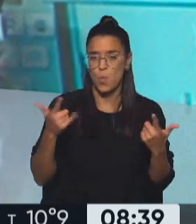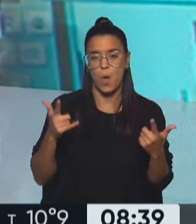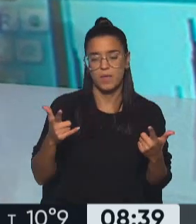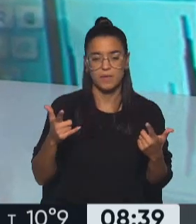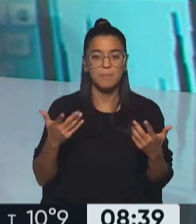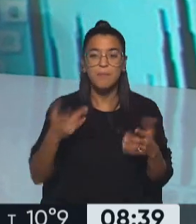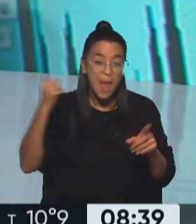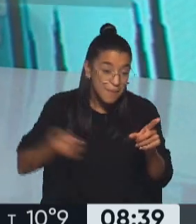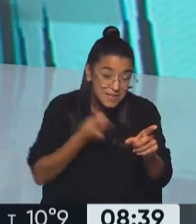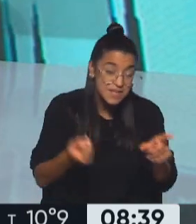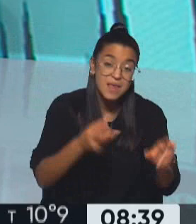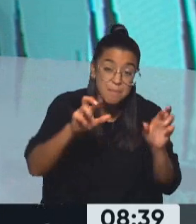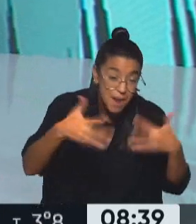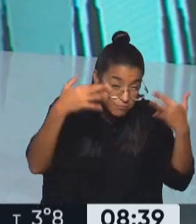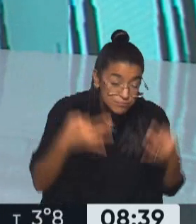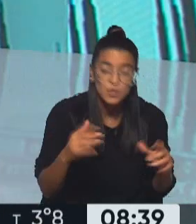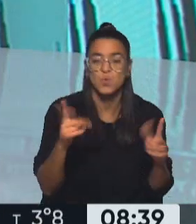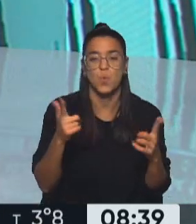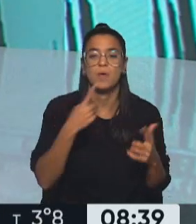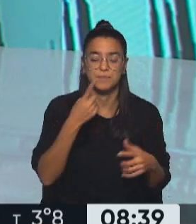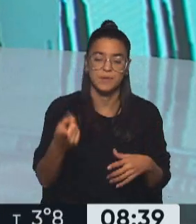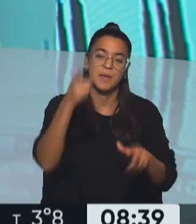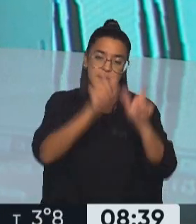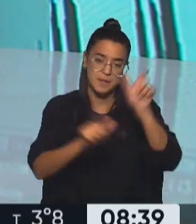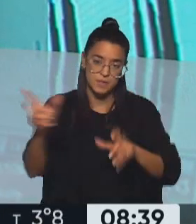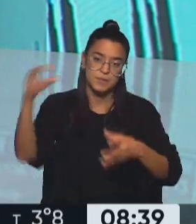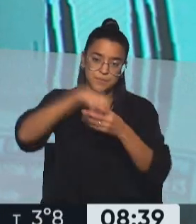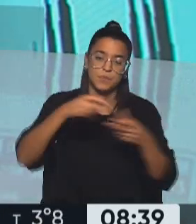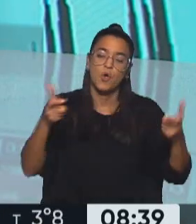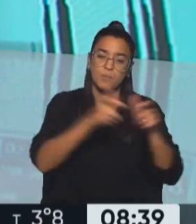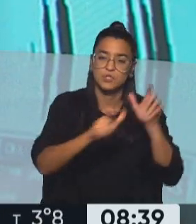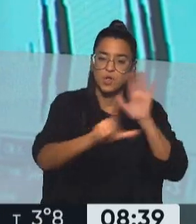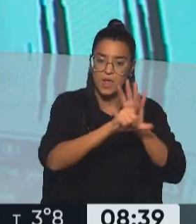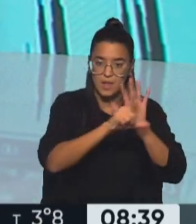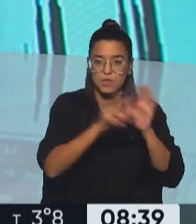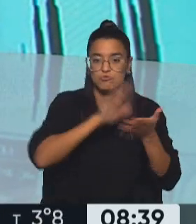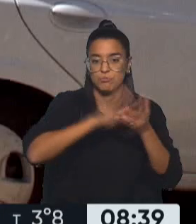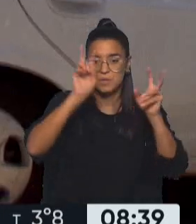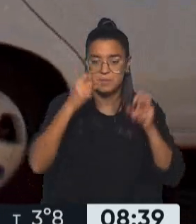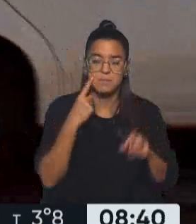certero para perseguirlo. Sobre este tema hablamos con integrantes de la Comisión Legislativa que se ocupa del tema.